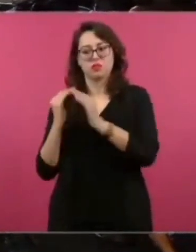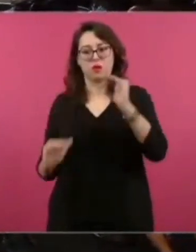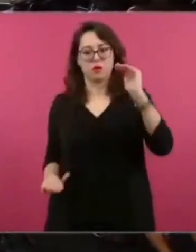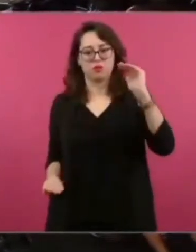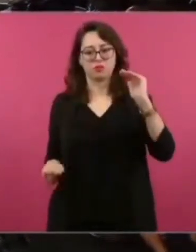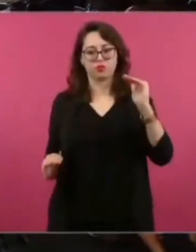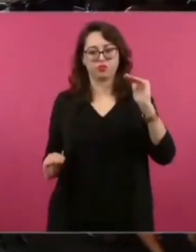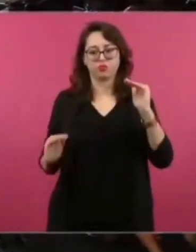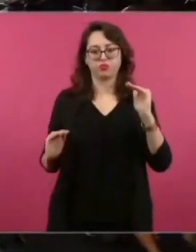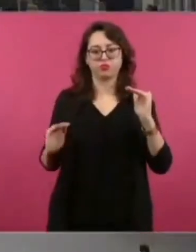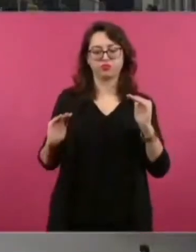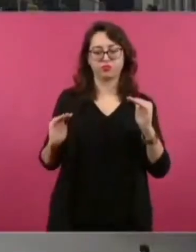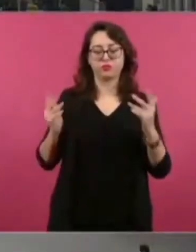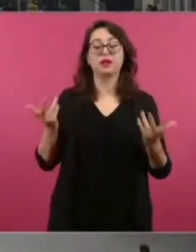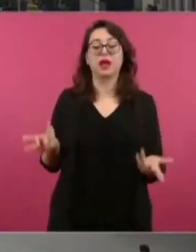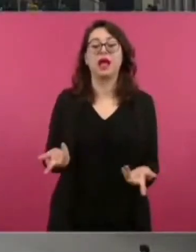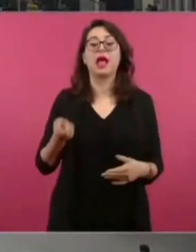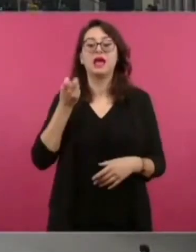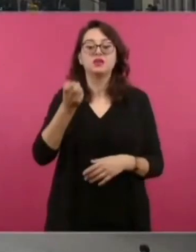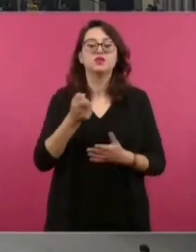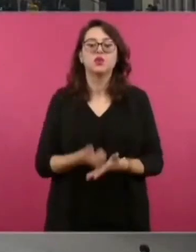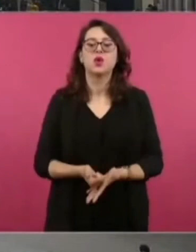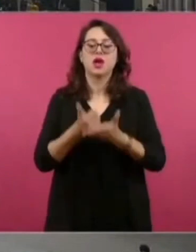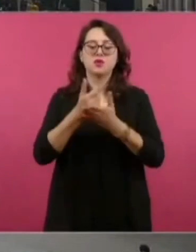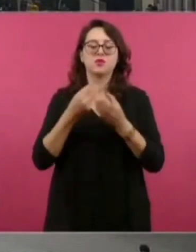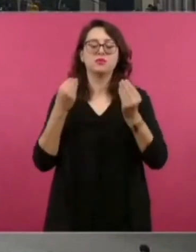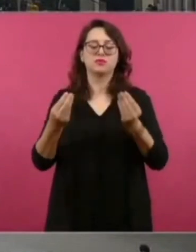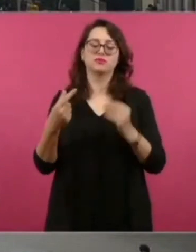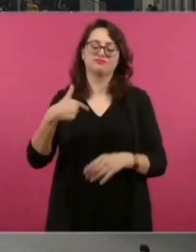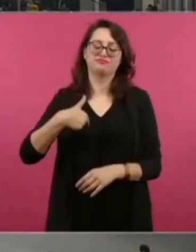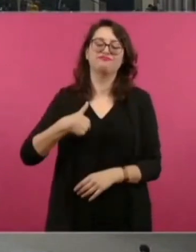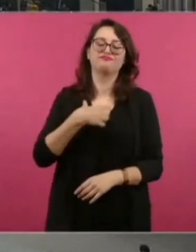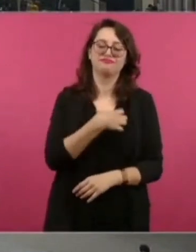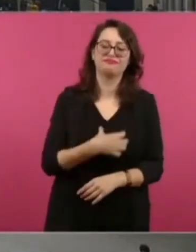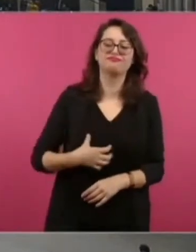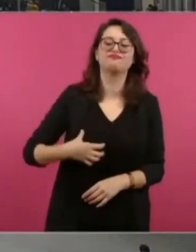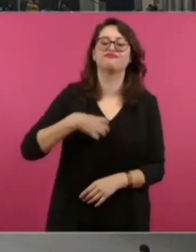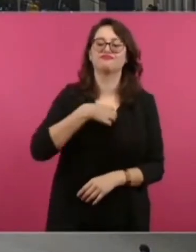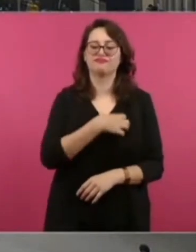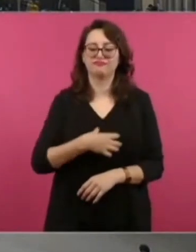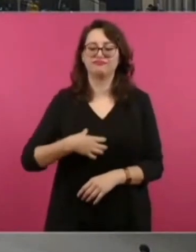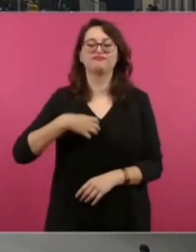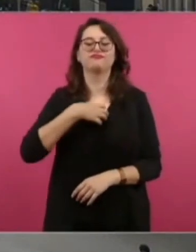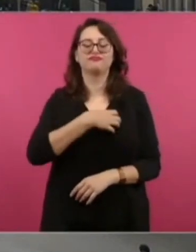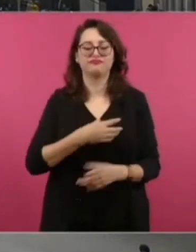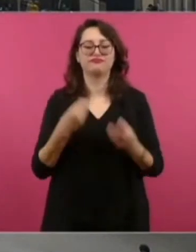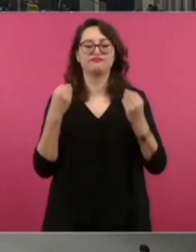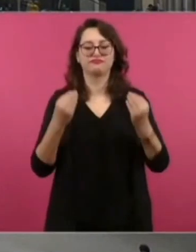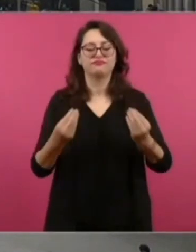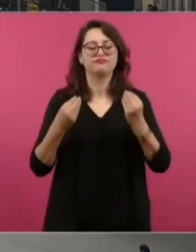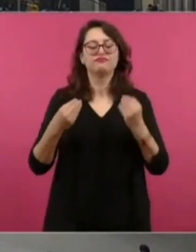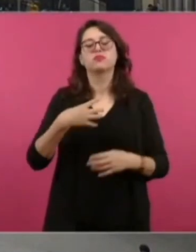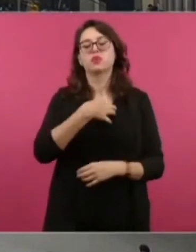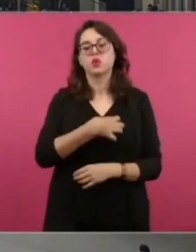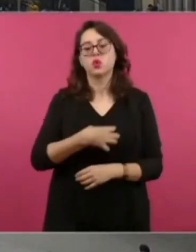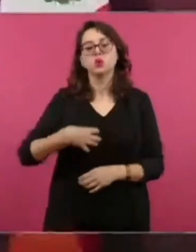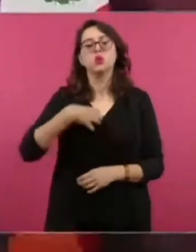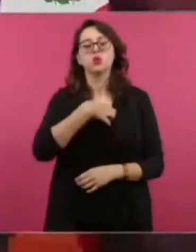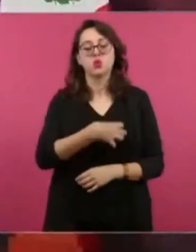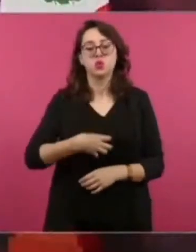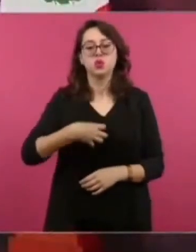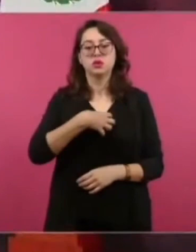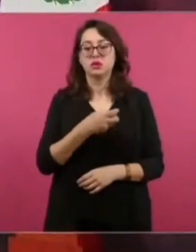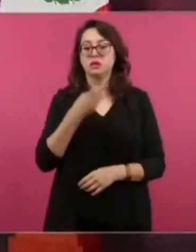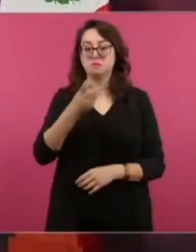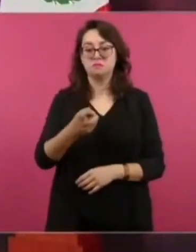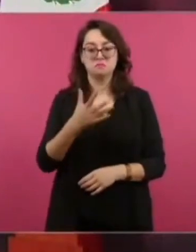Es muy satisfactorio. Entonces, necesitamos continuar con la